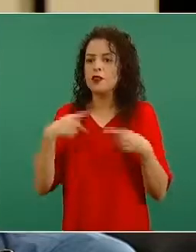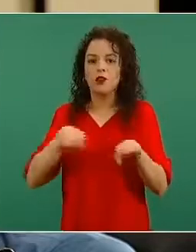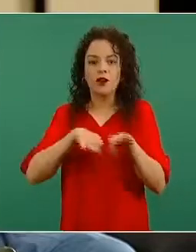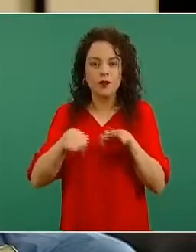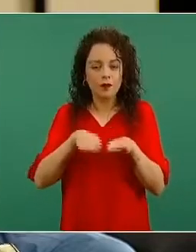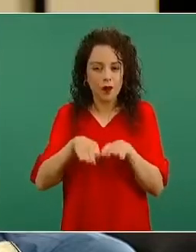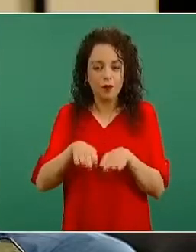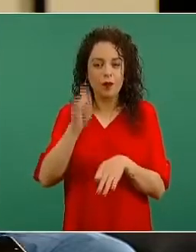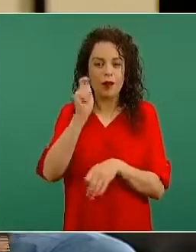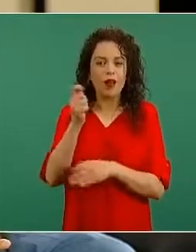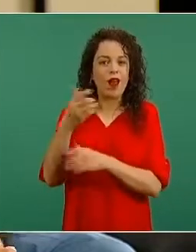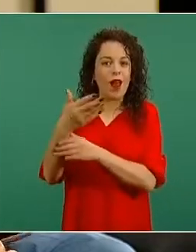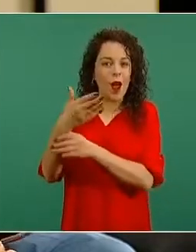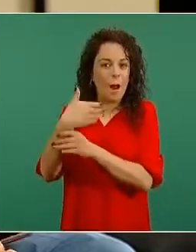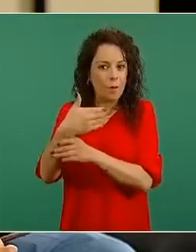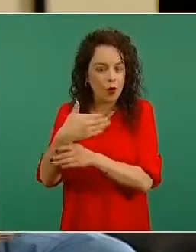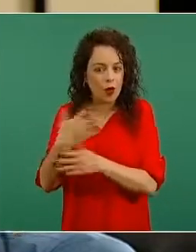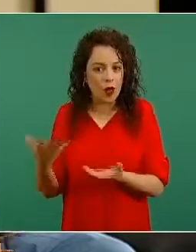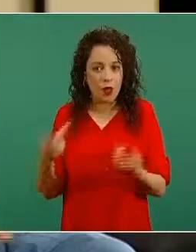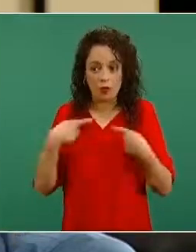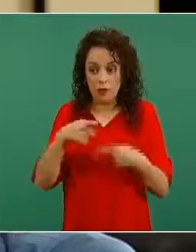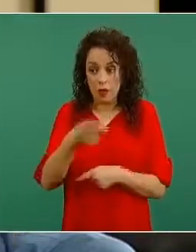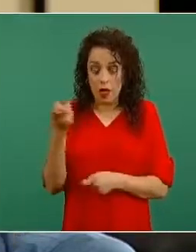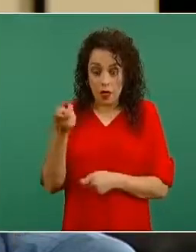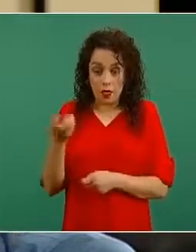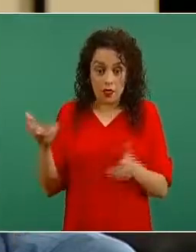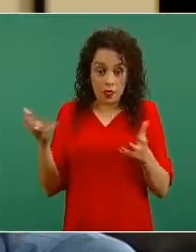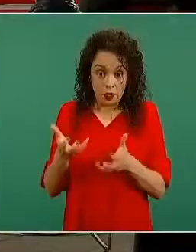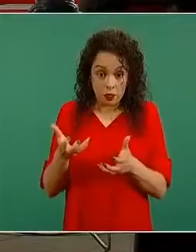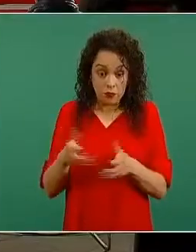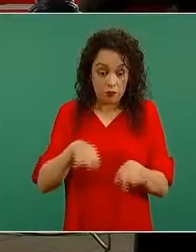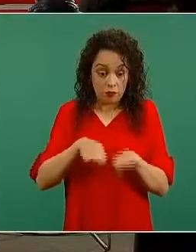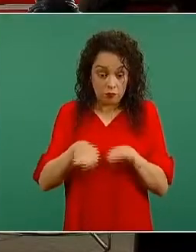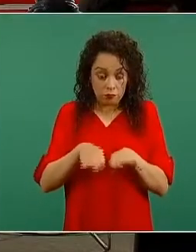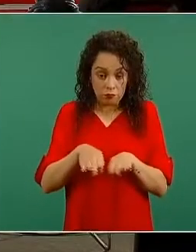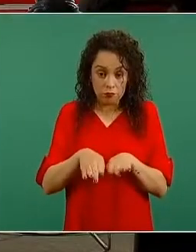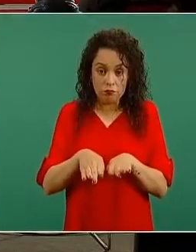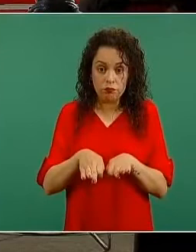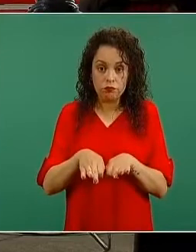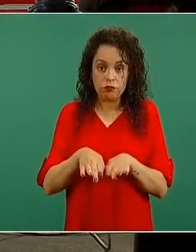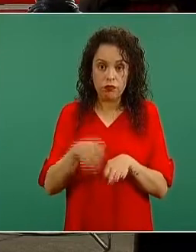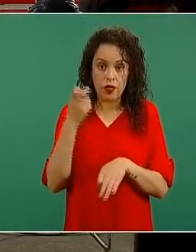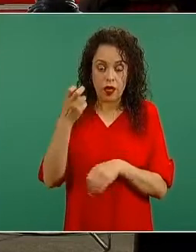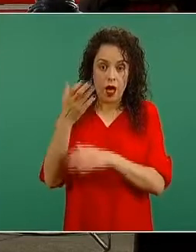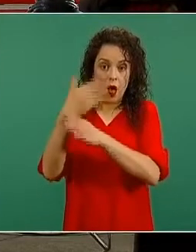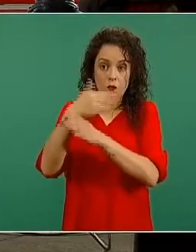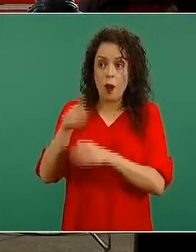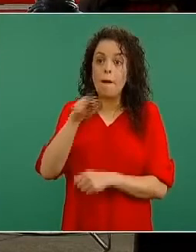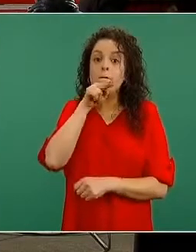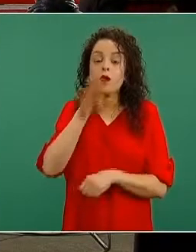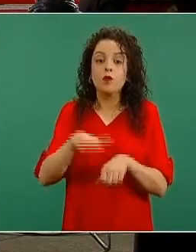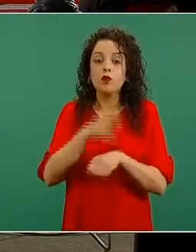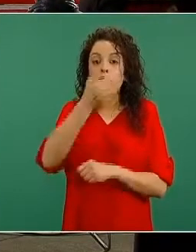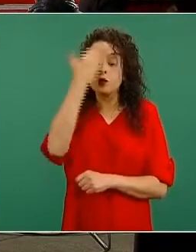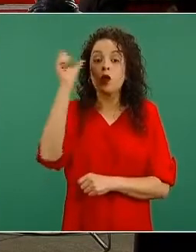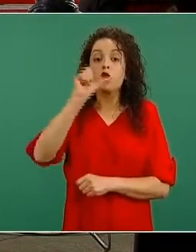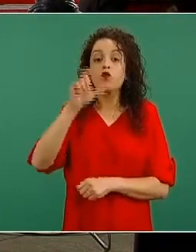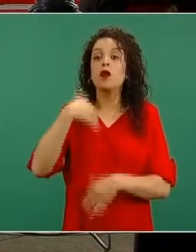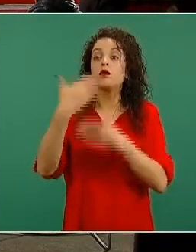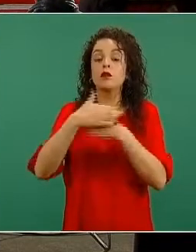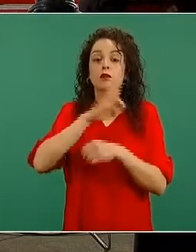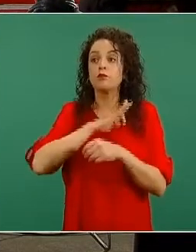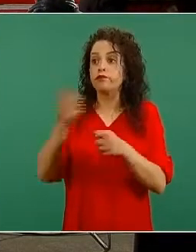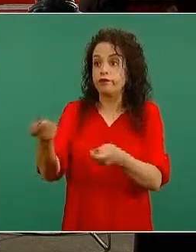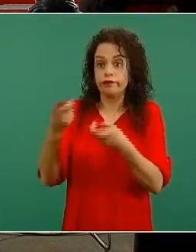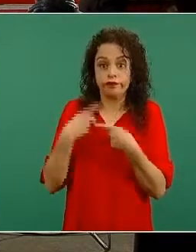muchas de las personas que hacen esto, que operan, y de los paramédicos que están ahí, están preocupados porque no saben cuándo vayan a recibir las vacunas, sobre